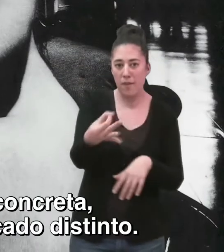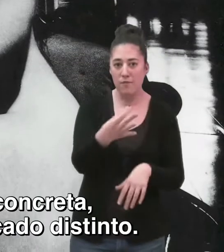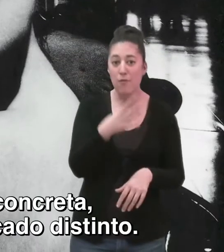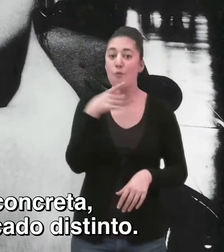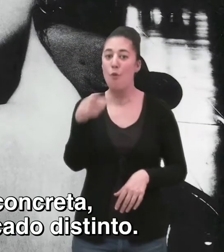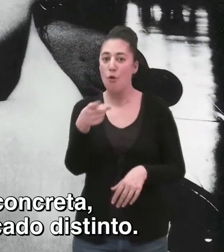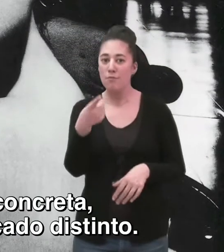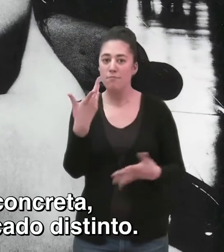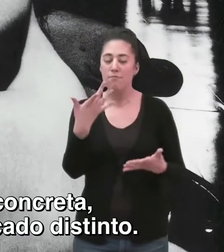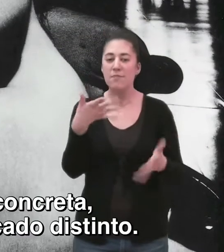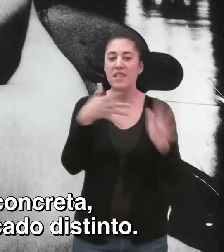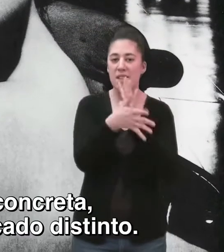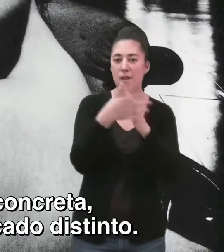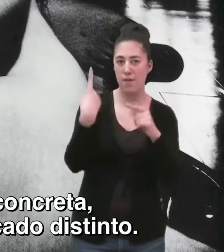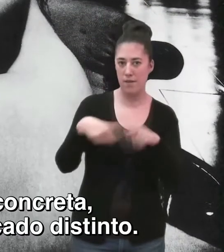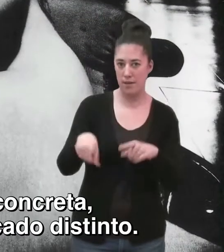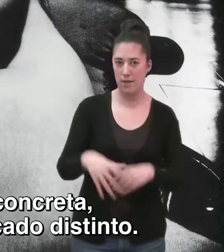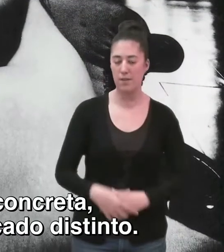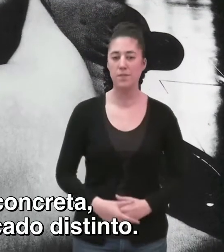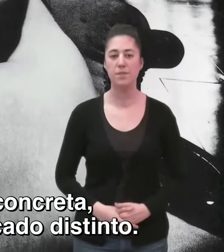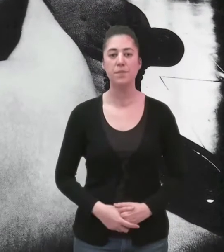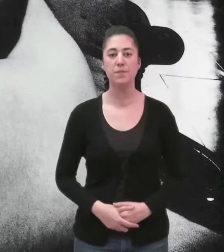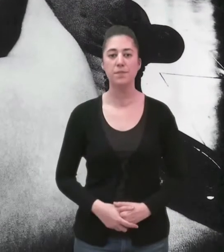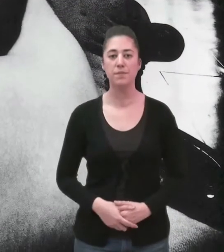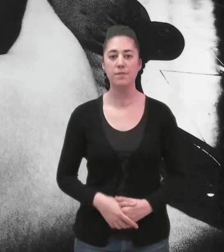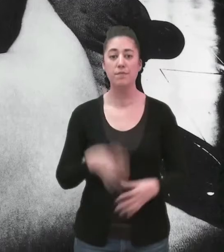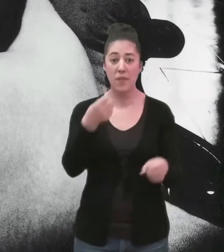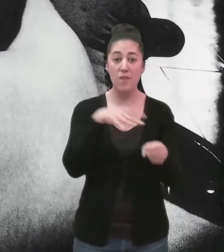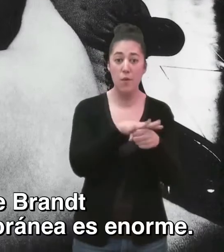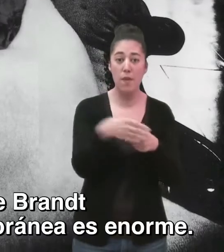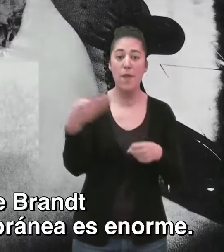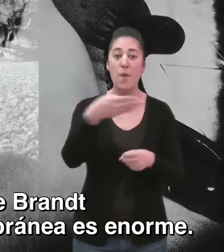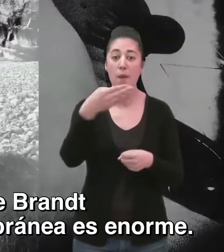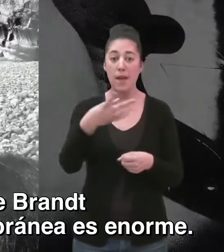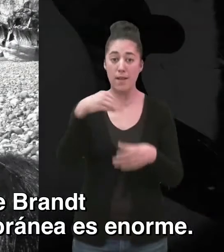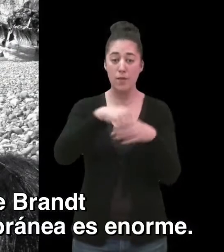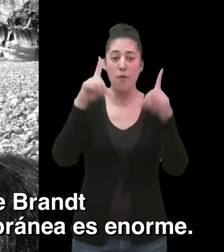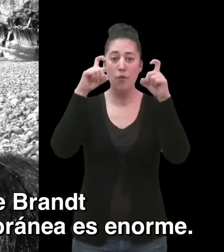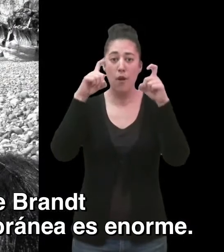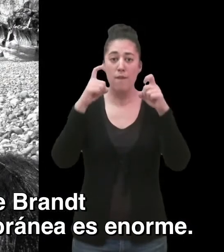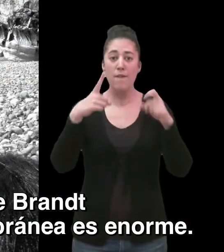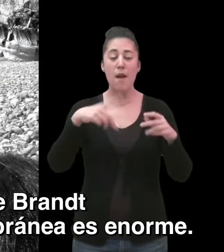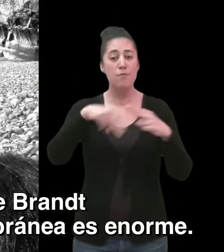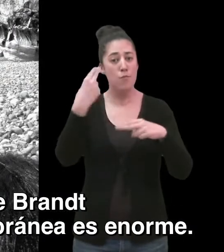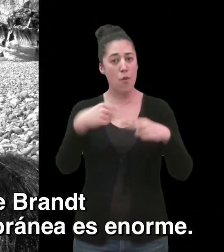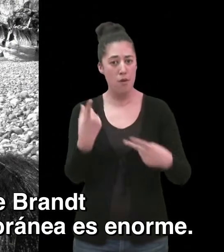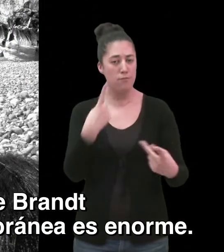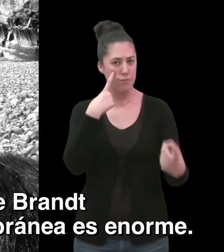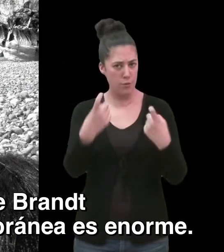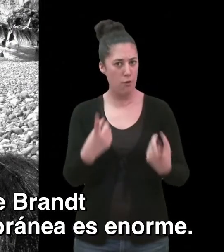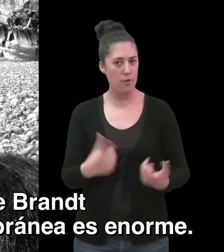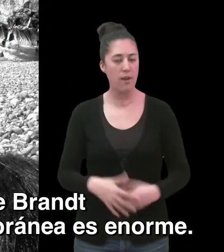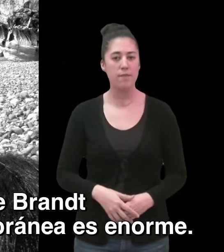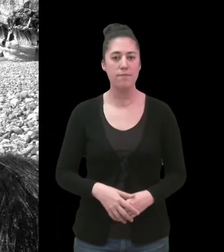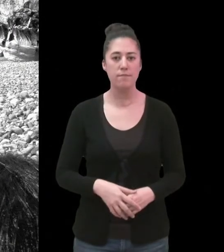semántica concreta y, por ello, un significado distinto. La influencia de Brandt en la fotografía